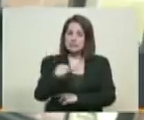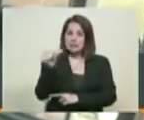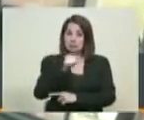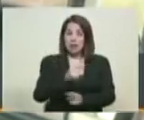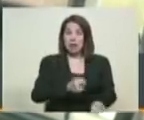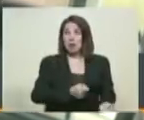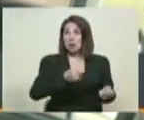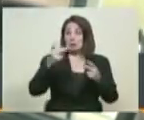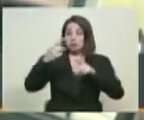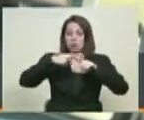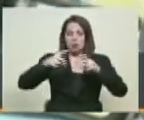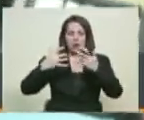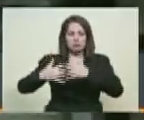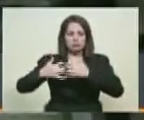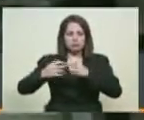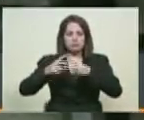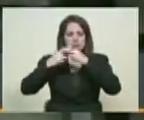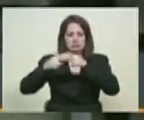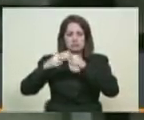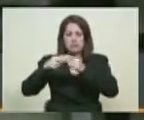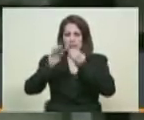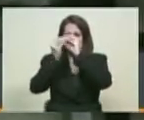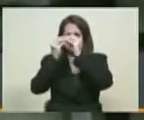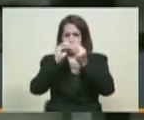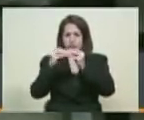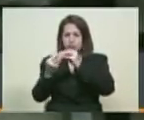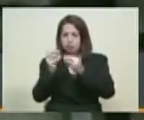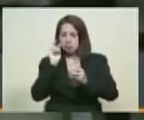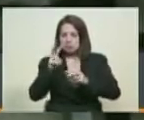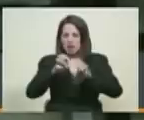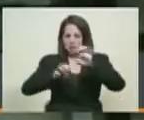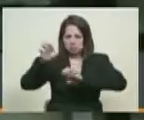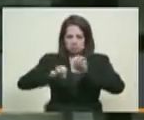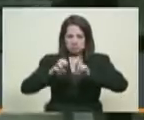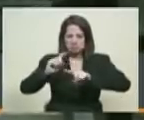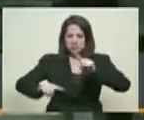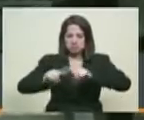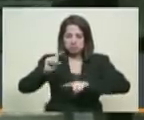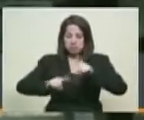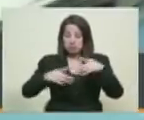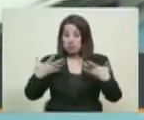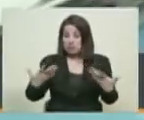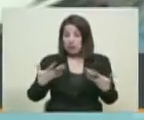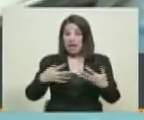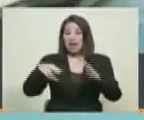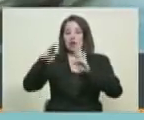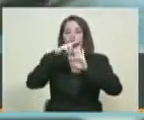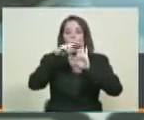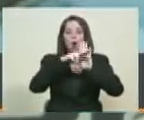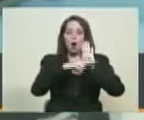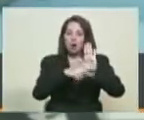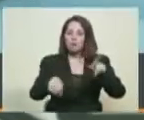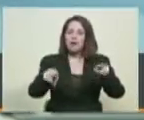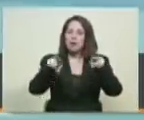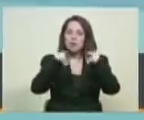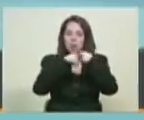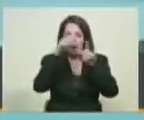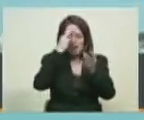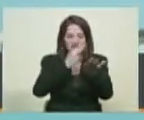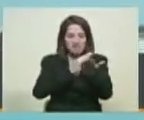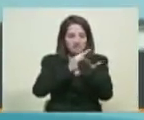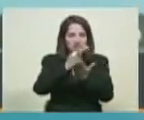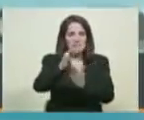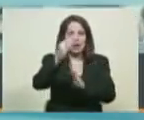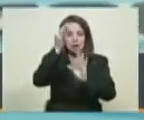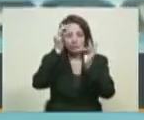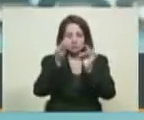a la fosa y en la fosa le hacen de todo, pues. Eso debe ser una norma de fiel cumplimiento,